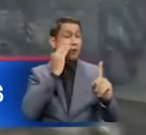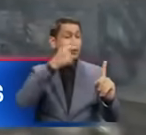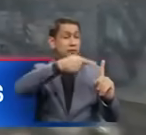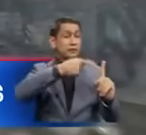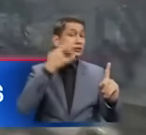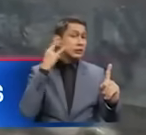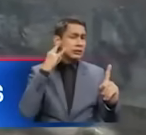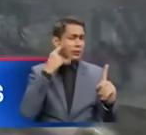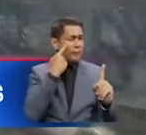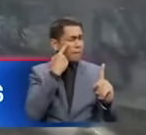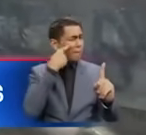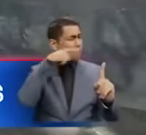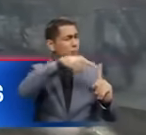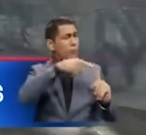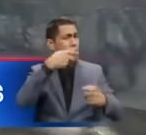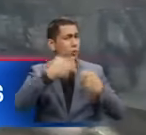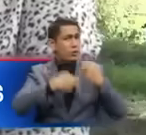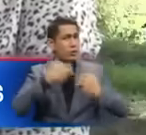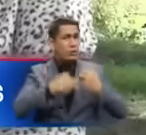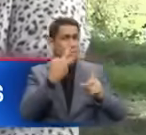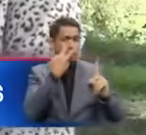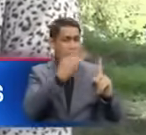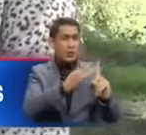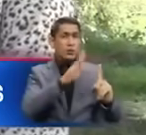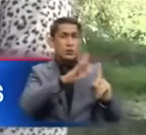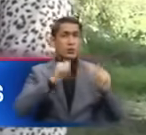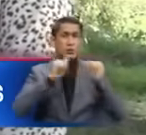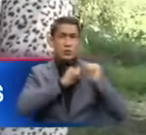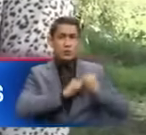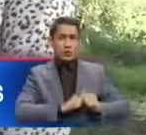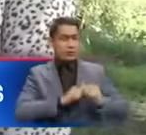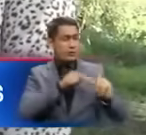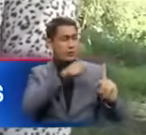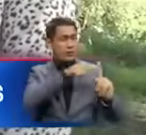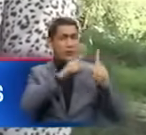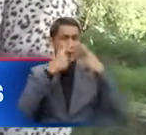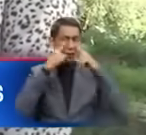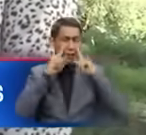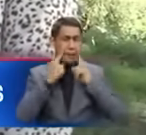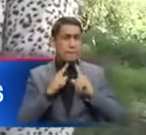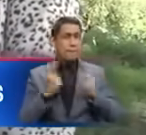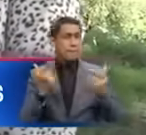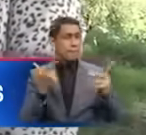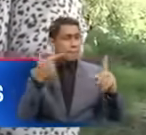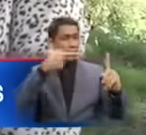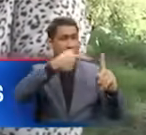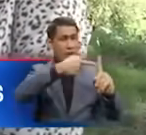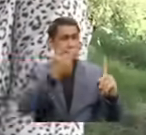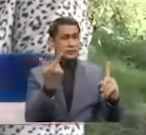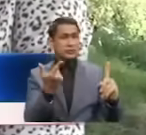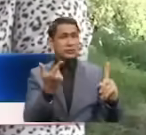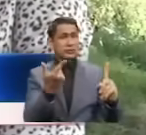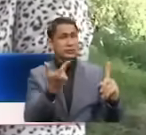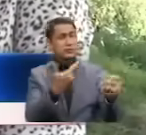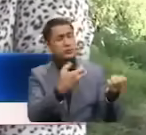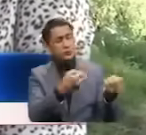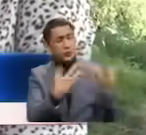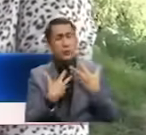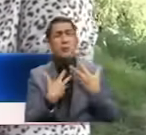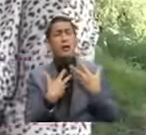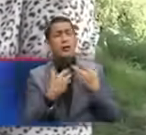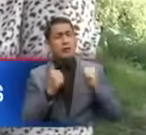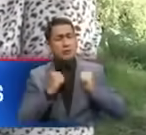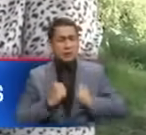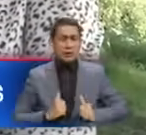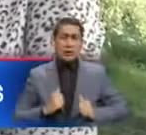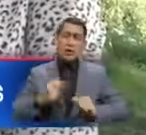pronto descubre el motivo de su sufrimiento. Llegaba llorando, llegaba a abrazarme, me decía, mami, me siento mal en la escuela, me tratan